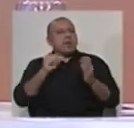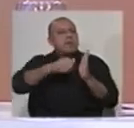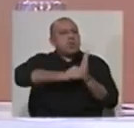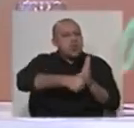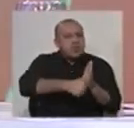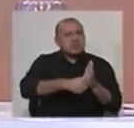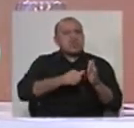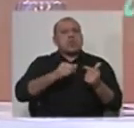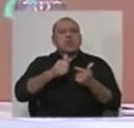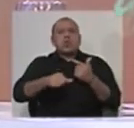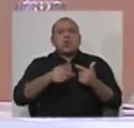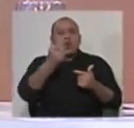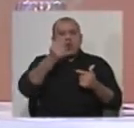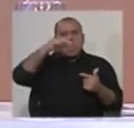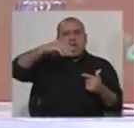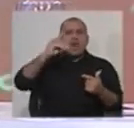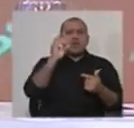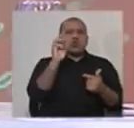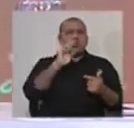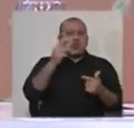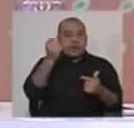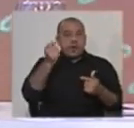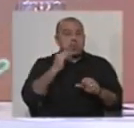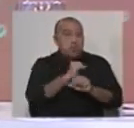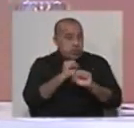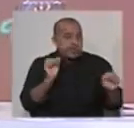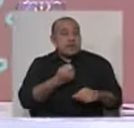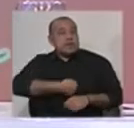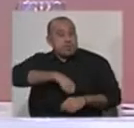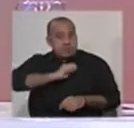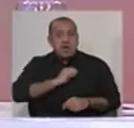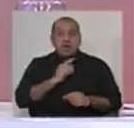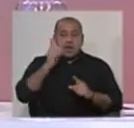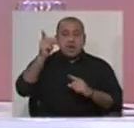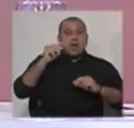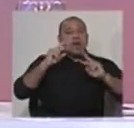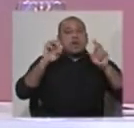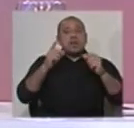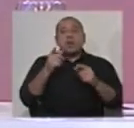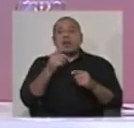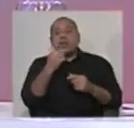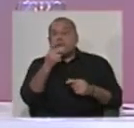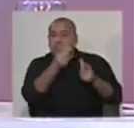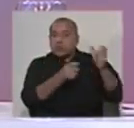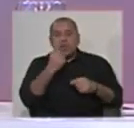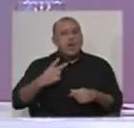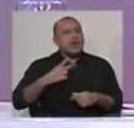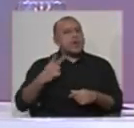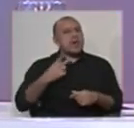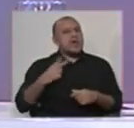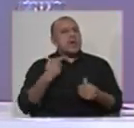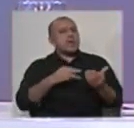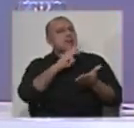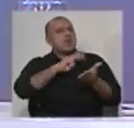posibilidad de que españa a partir del año próximo acceda a los datos fiscales de las personas más ricas de cataluña